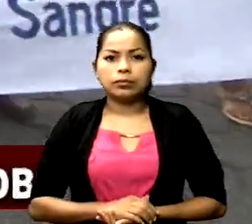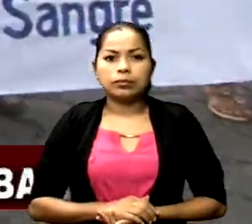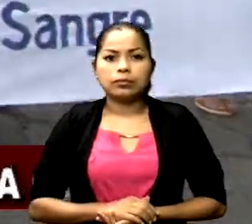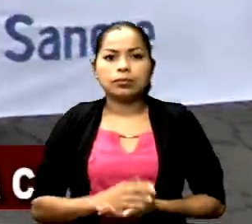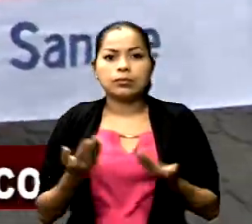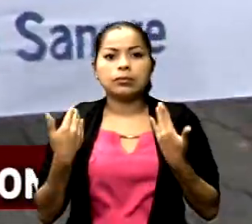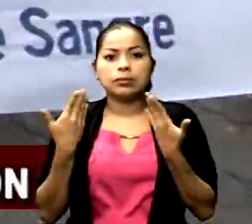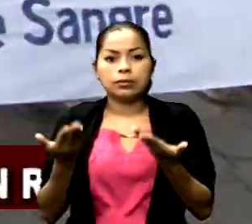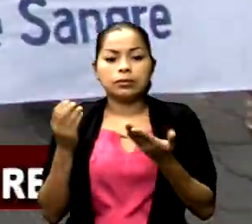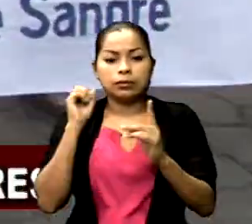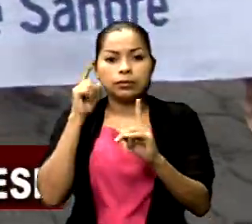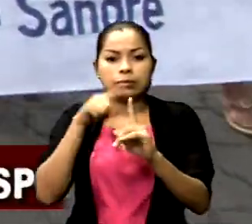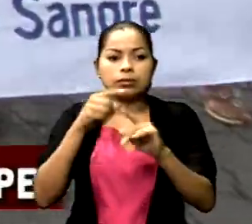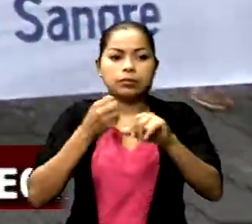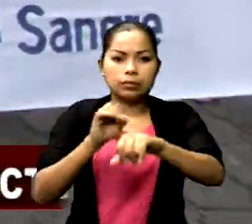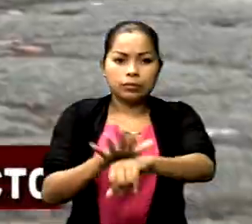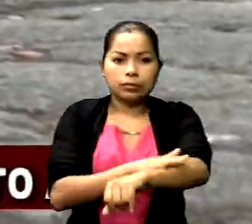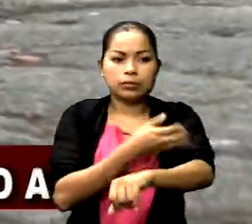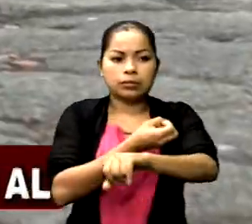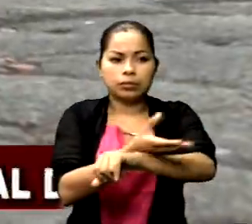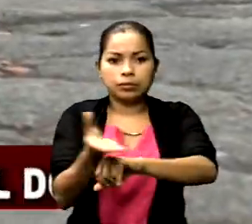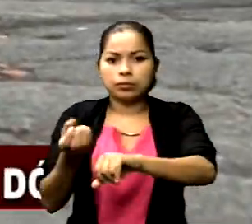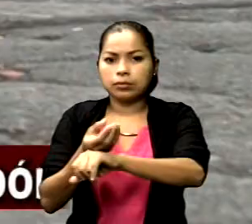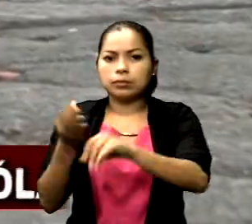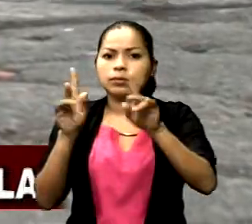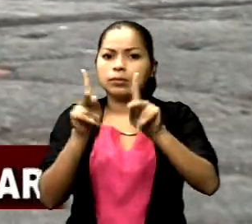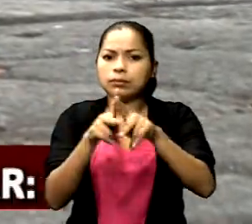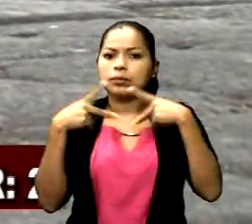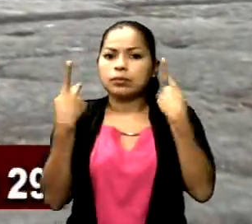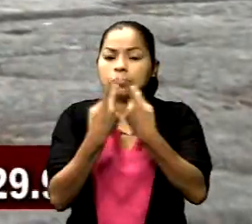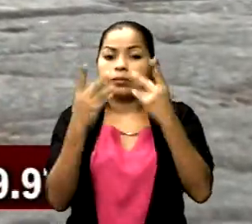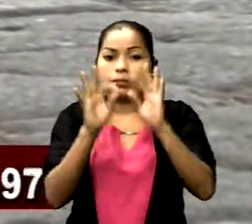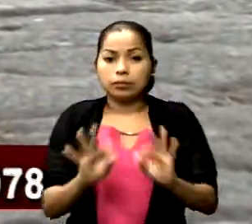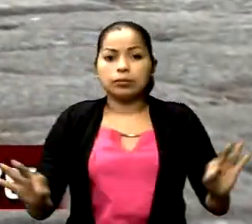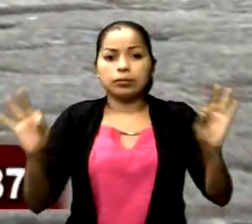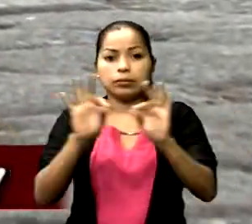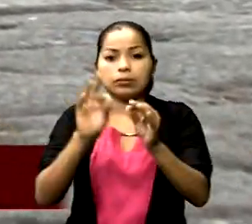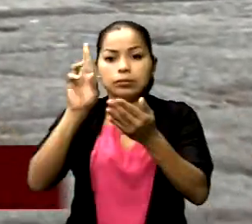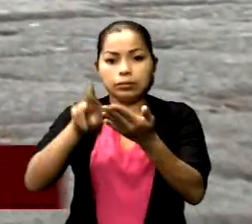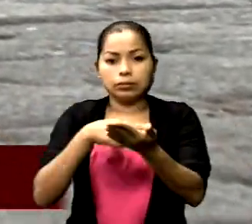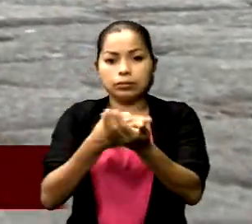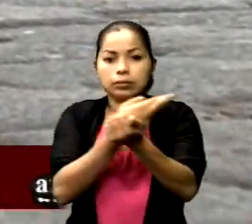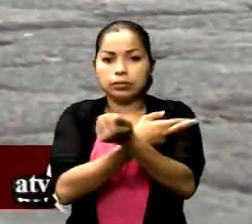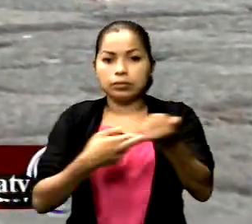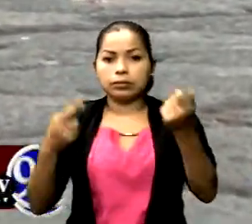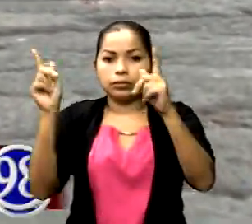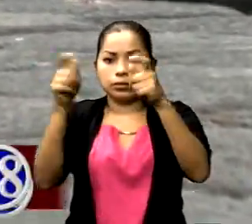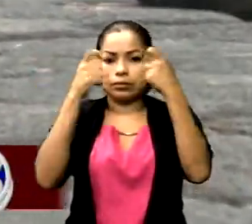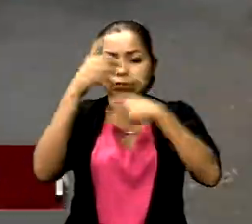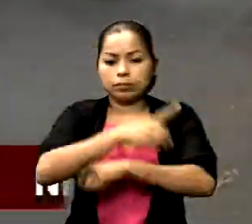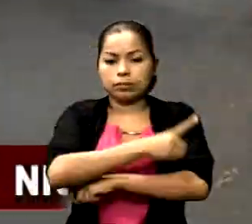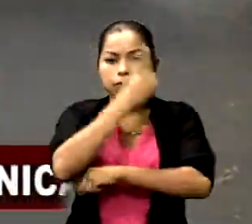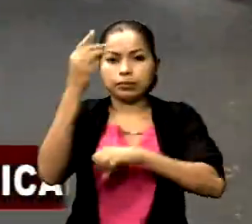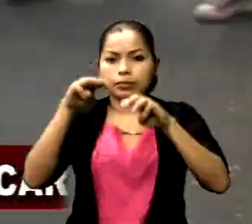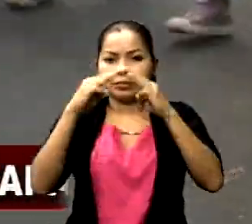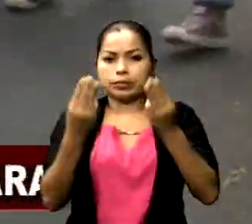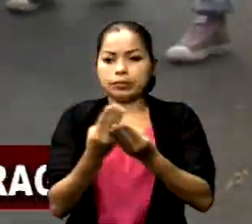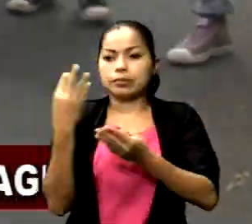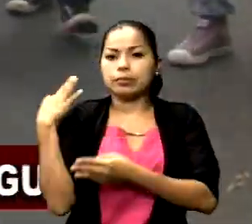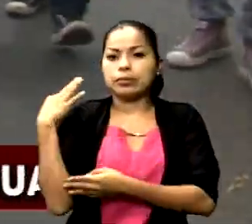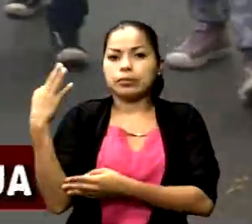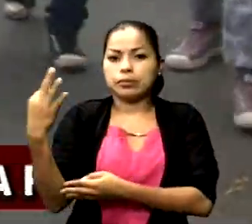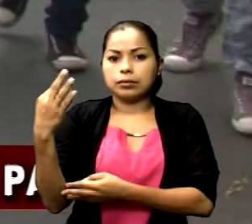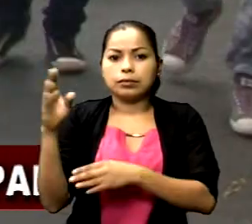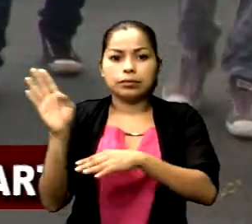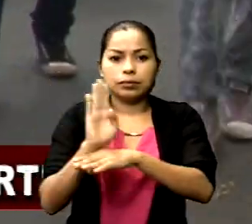Con el propósito de sensibilizar a la población sobre la importancia de la donación de sangre y de conmemorar el Día Mundial del Donante Voluntario,